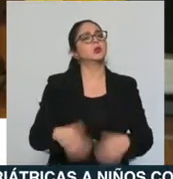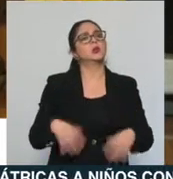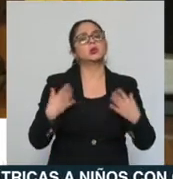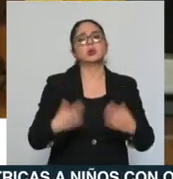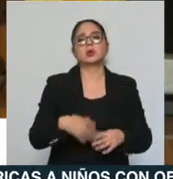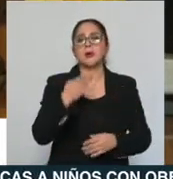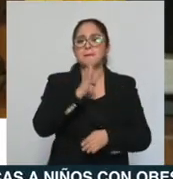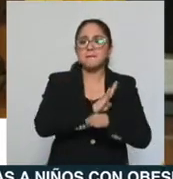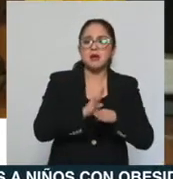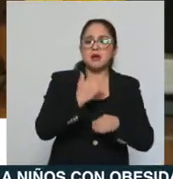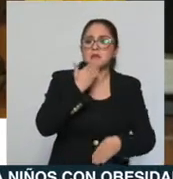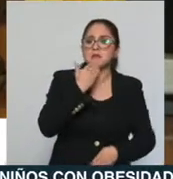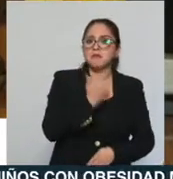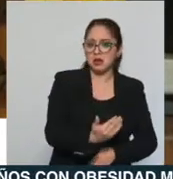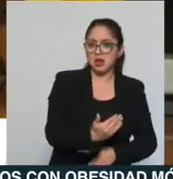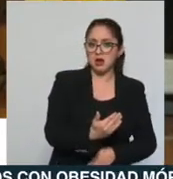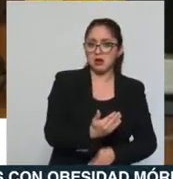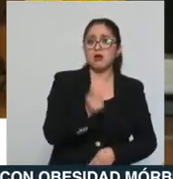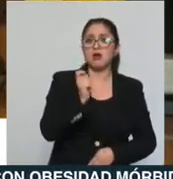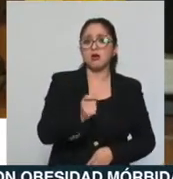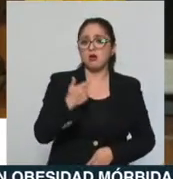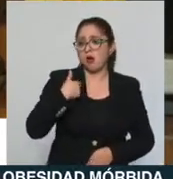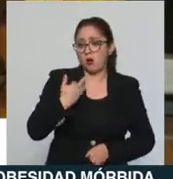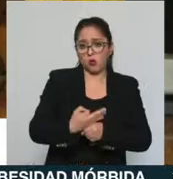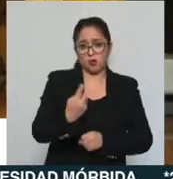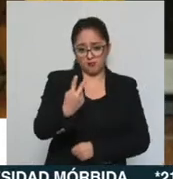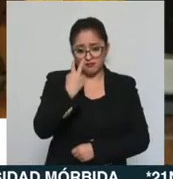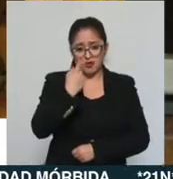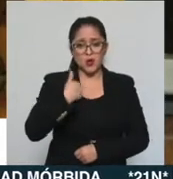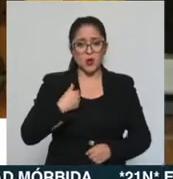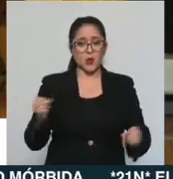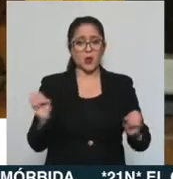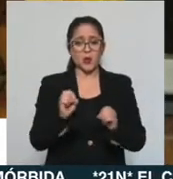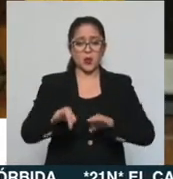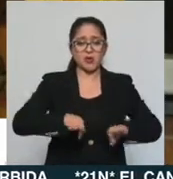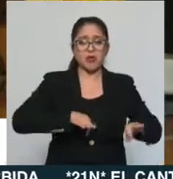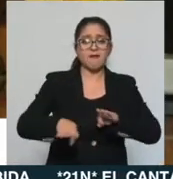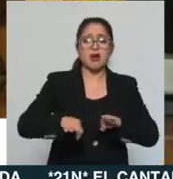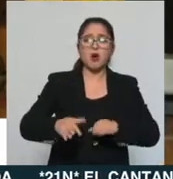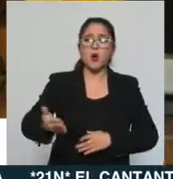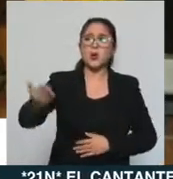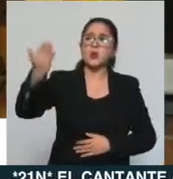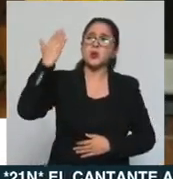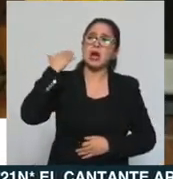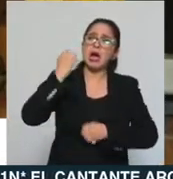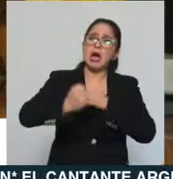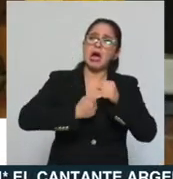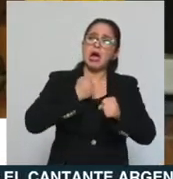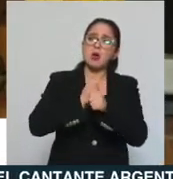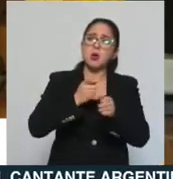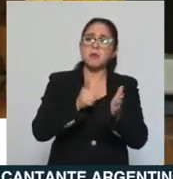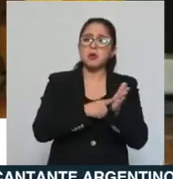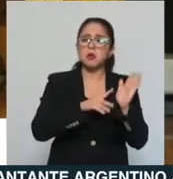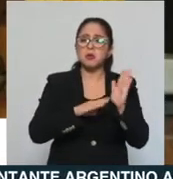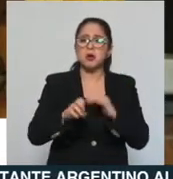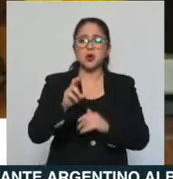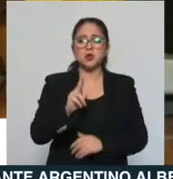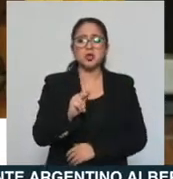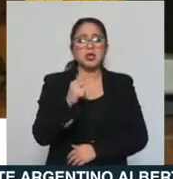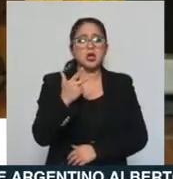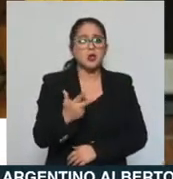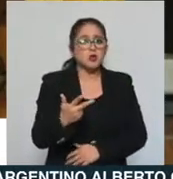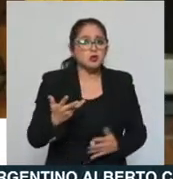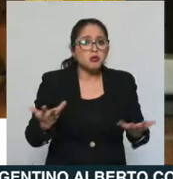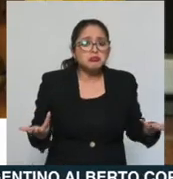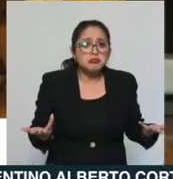¿Por qué? Porque pues yo ya no trabajo desde el 88 y